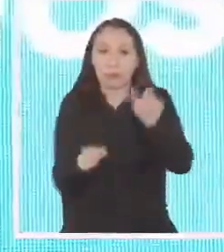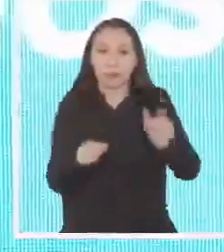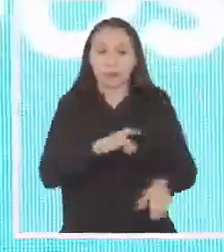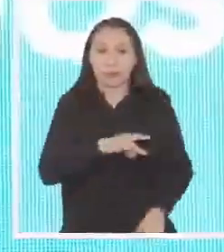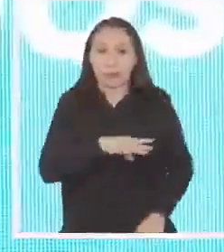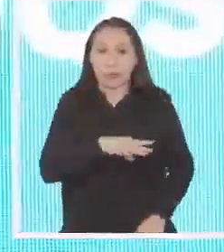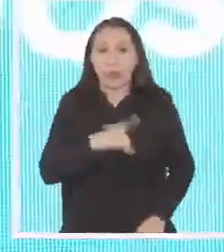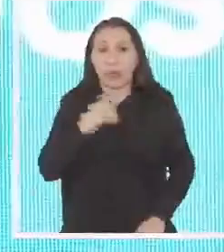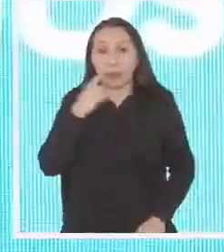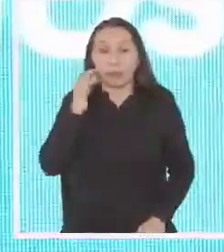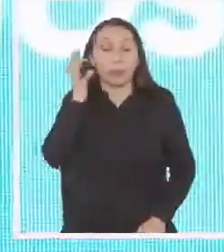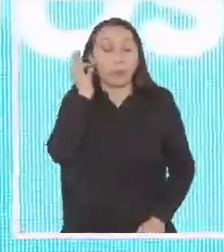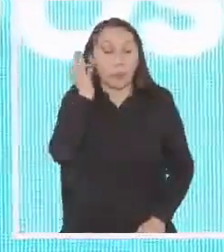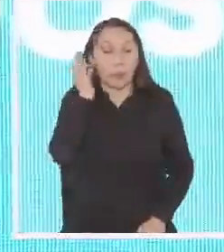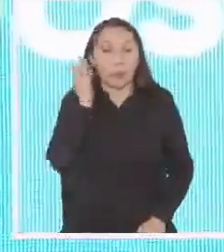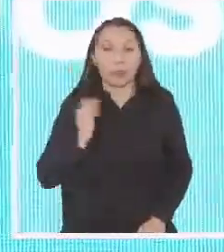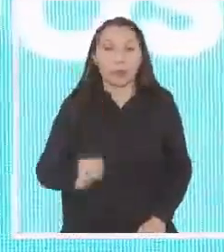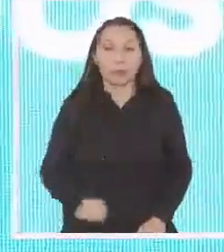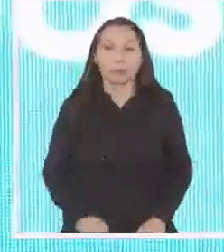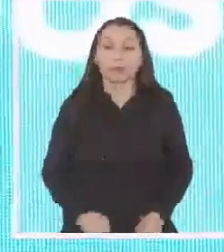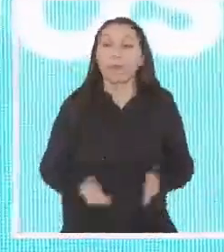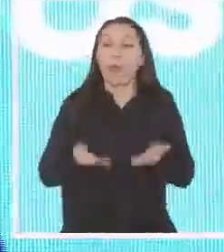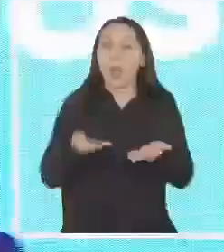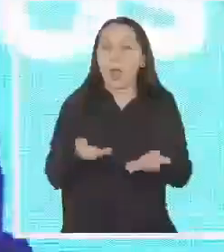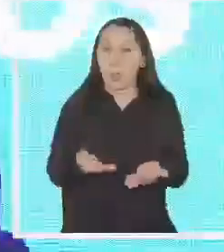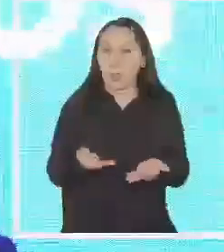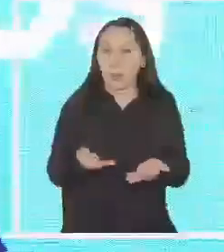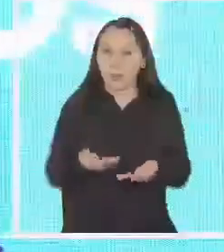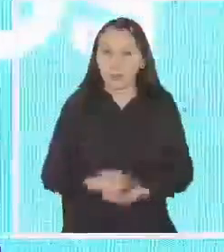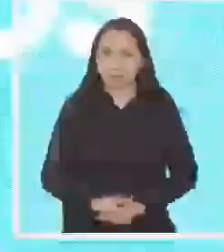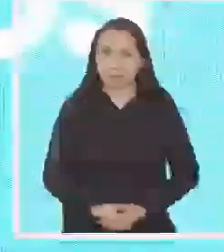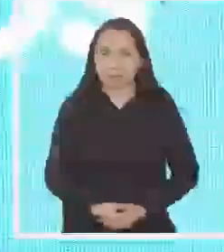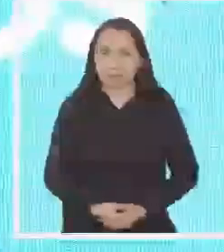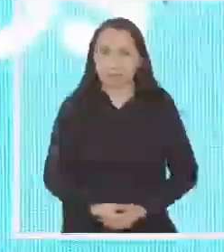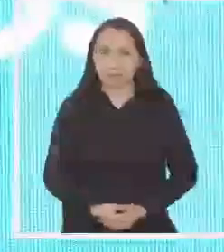chilenos y chilenas. Ahora,